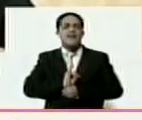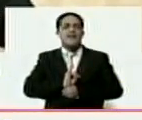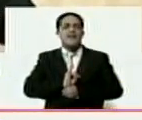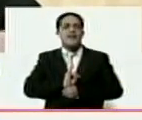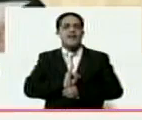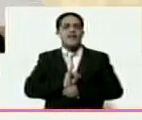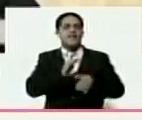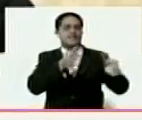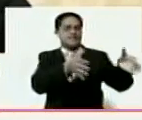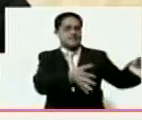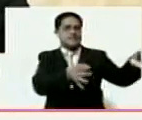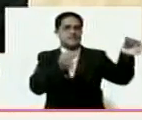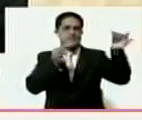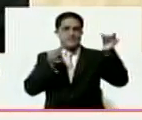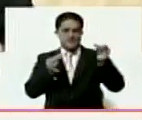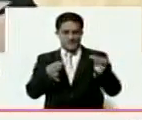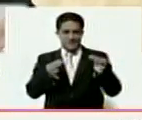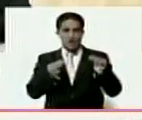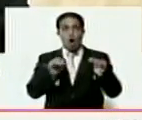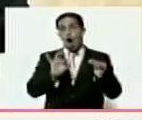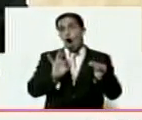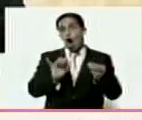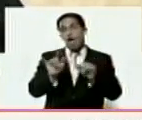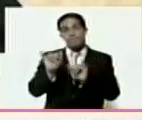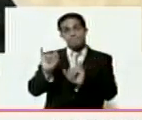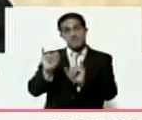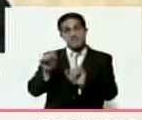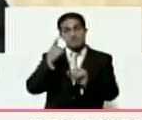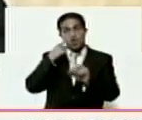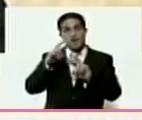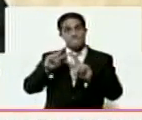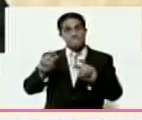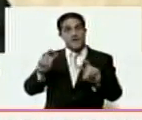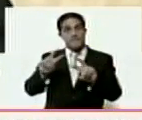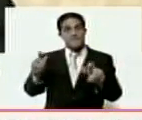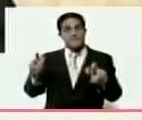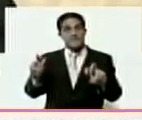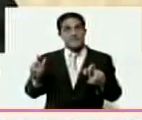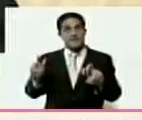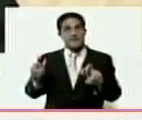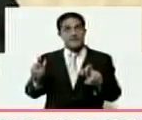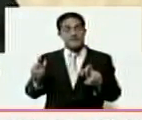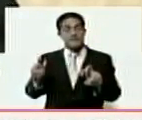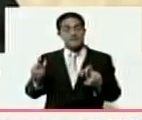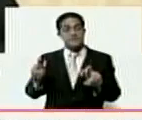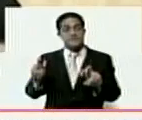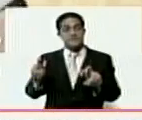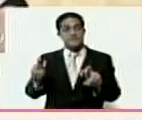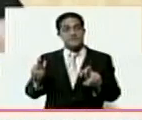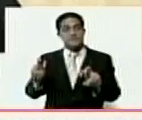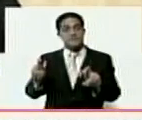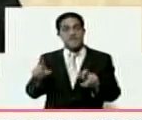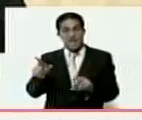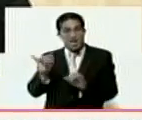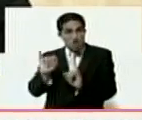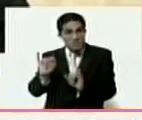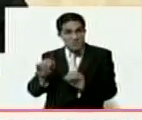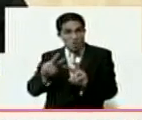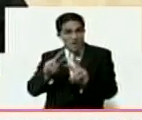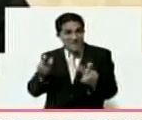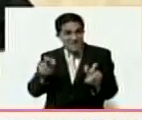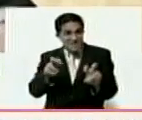reciban e indaguen por su propia cuenta la Fiscalía de la Corte Penal Internacional toda la